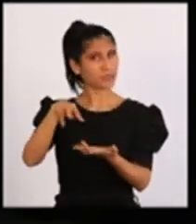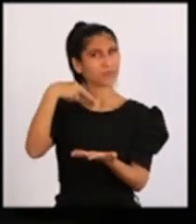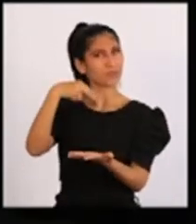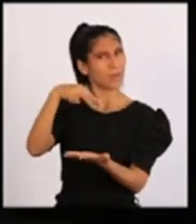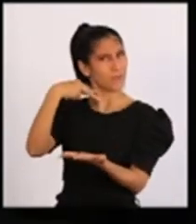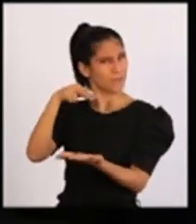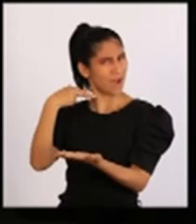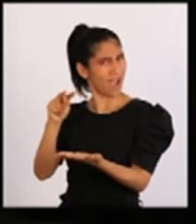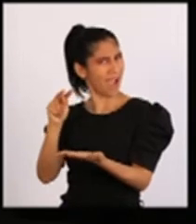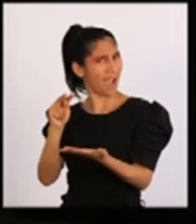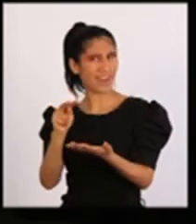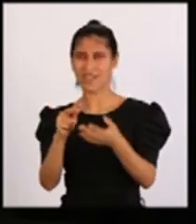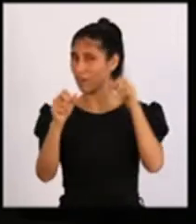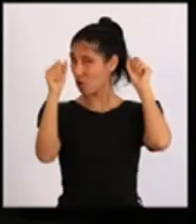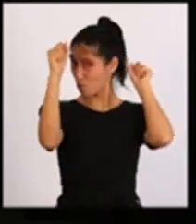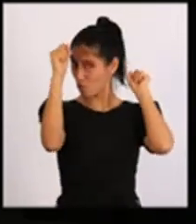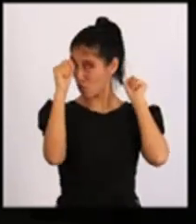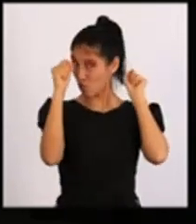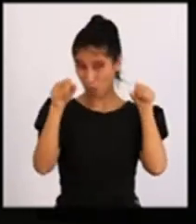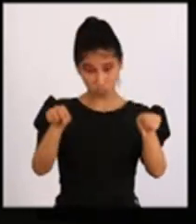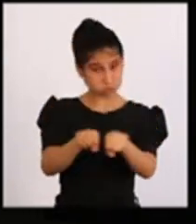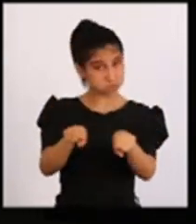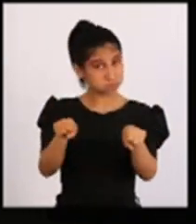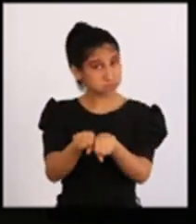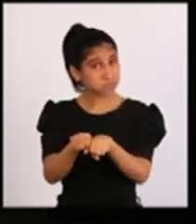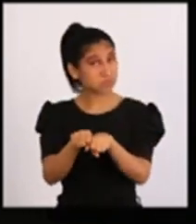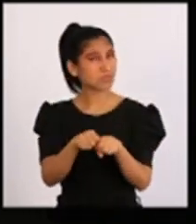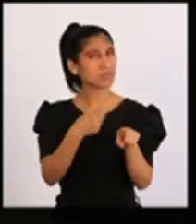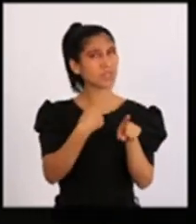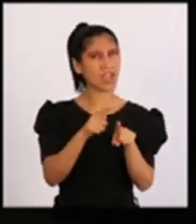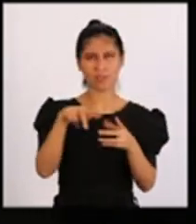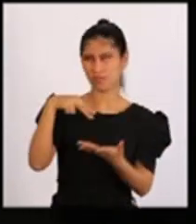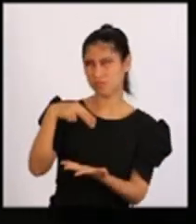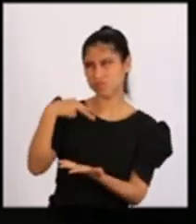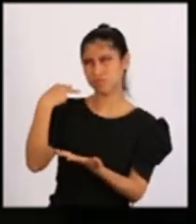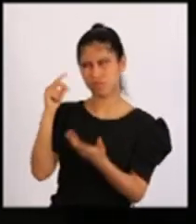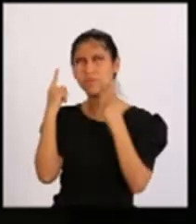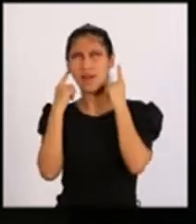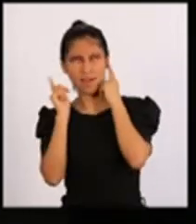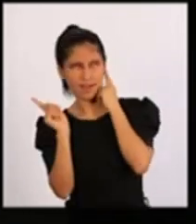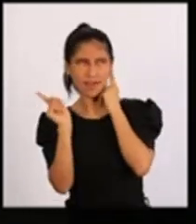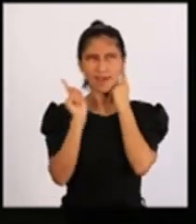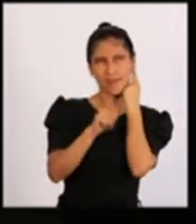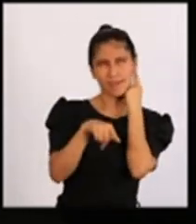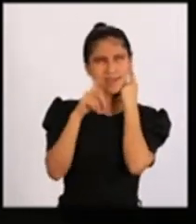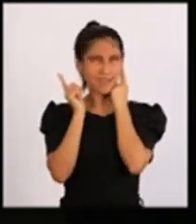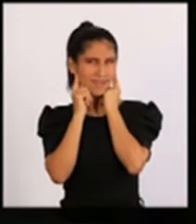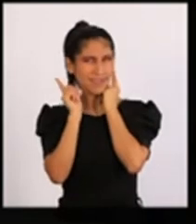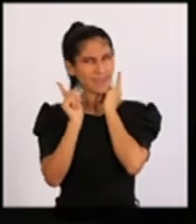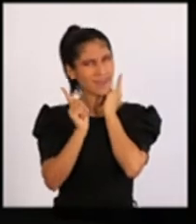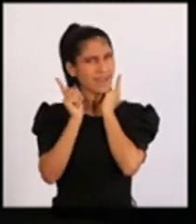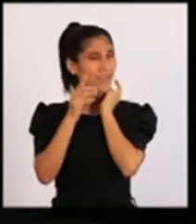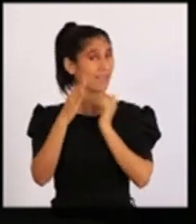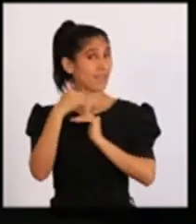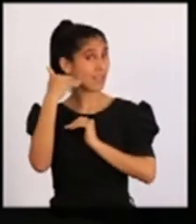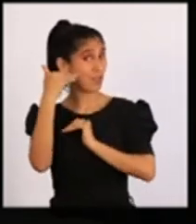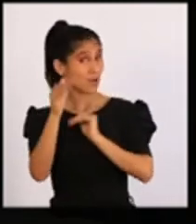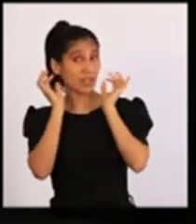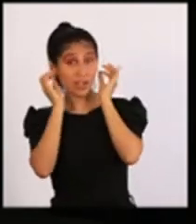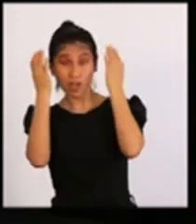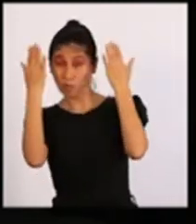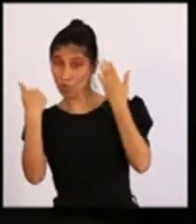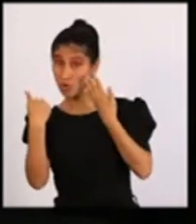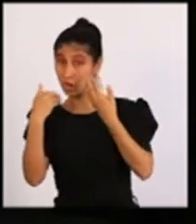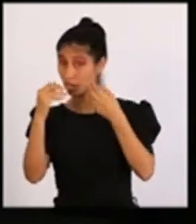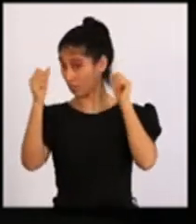con ese disfrazado con suecos. Se mueven al compás de la música. Y después la mujer se